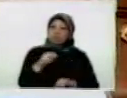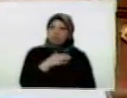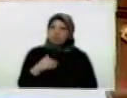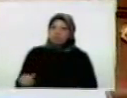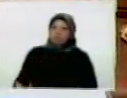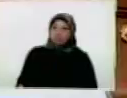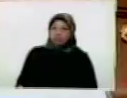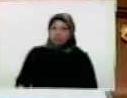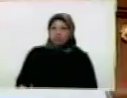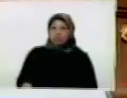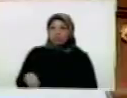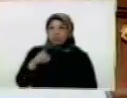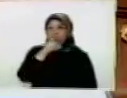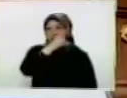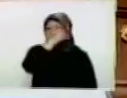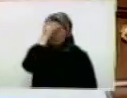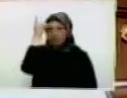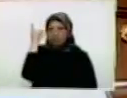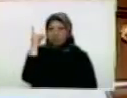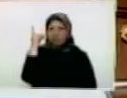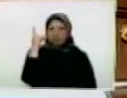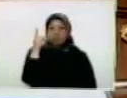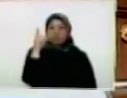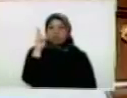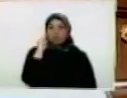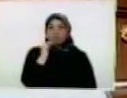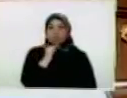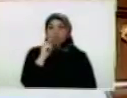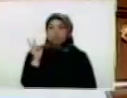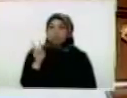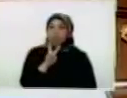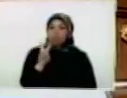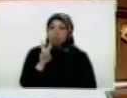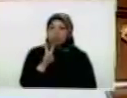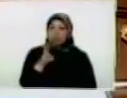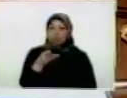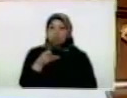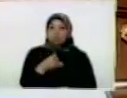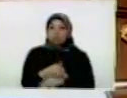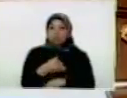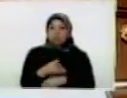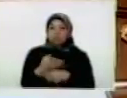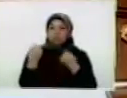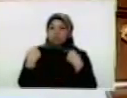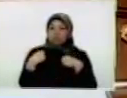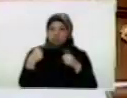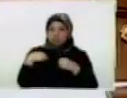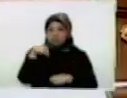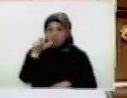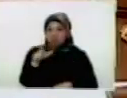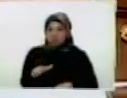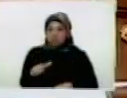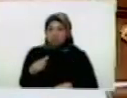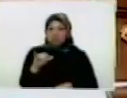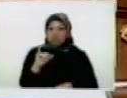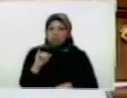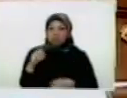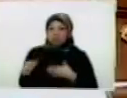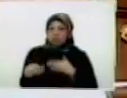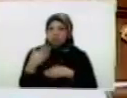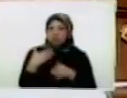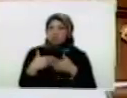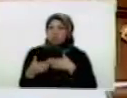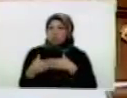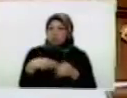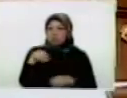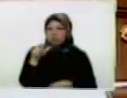Cabello su intervención manifestando que la República Bolivariana de Venezuela actuará soberanamente y en cualquier